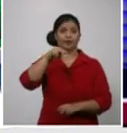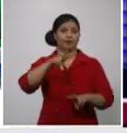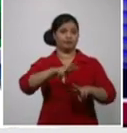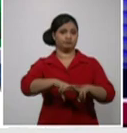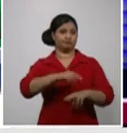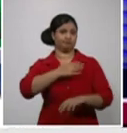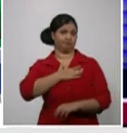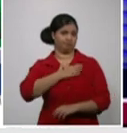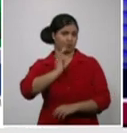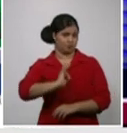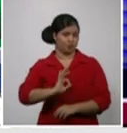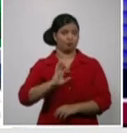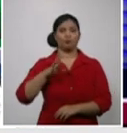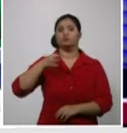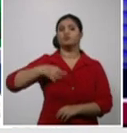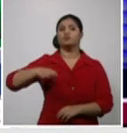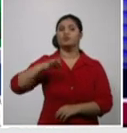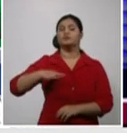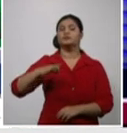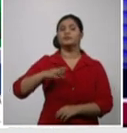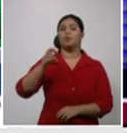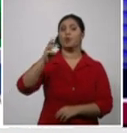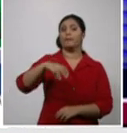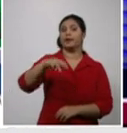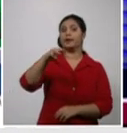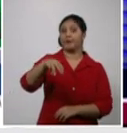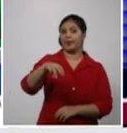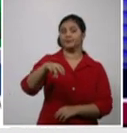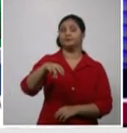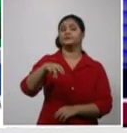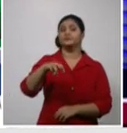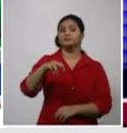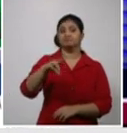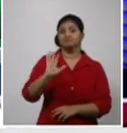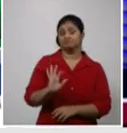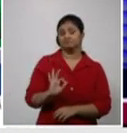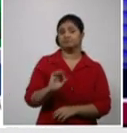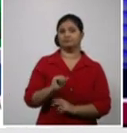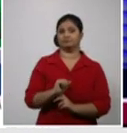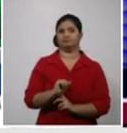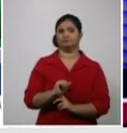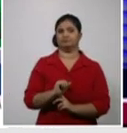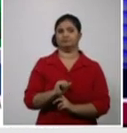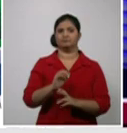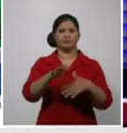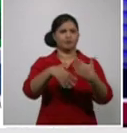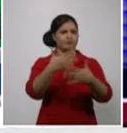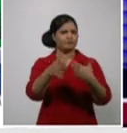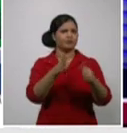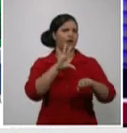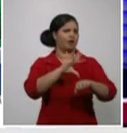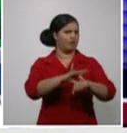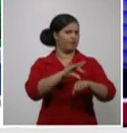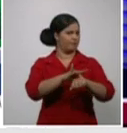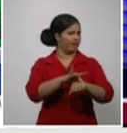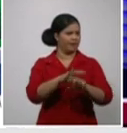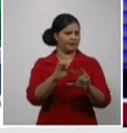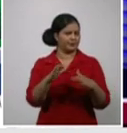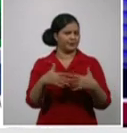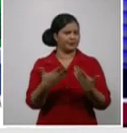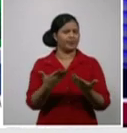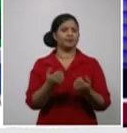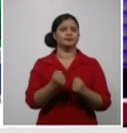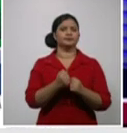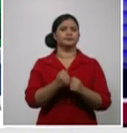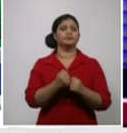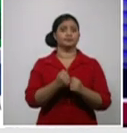Marianao. El antecedente, como hemos visto que se presenta con frecuencia, de ser contacto de